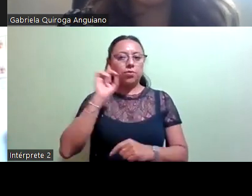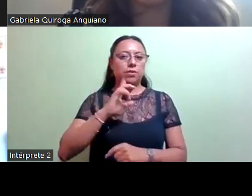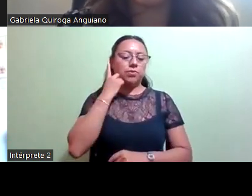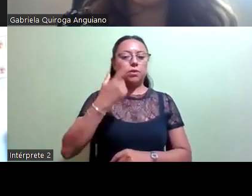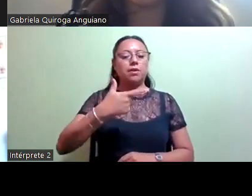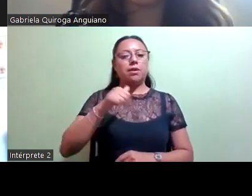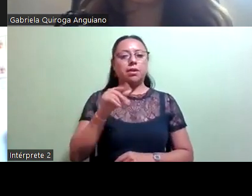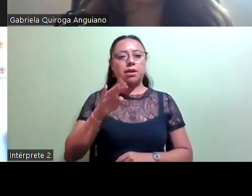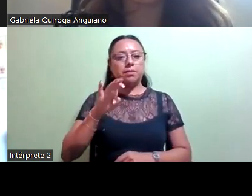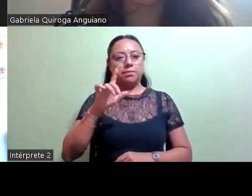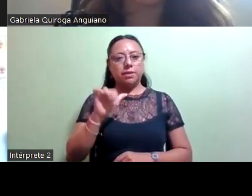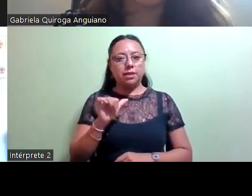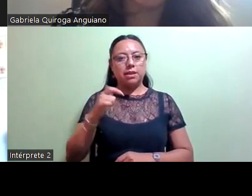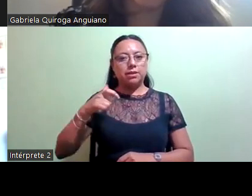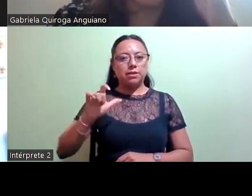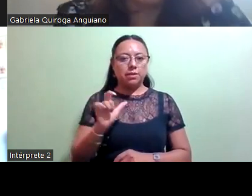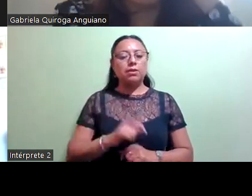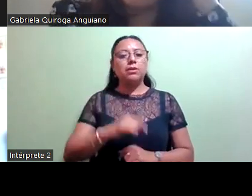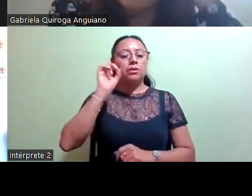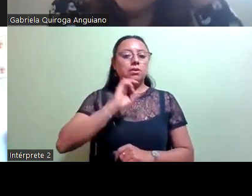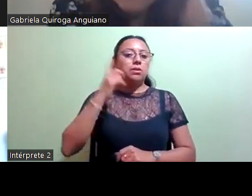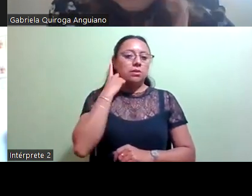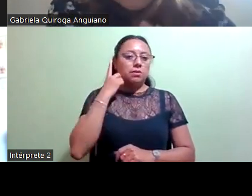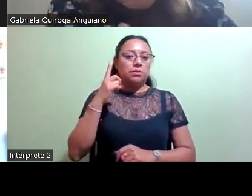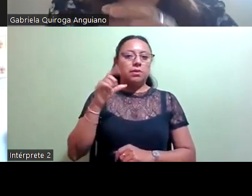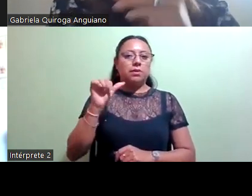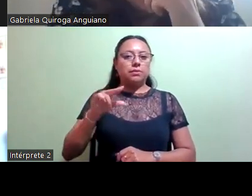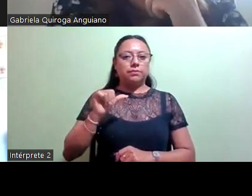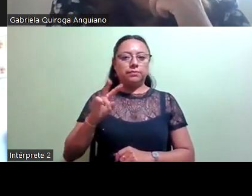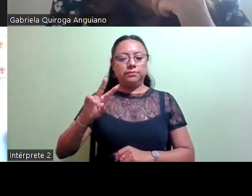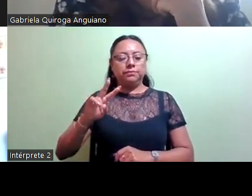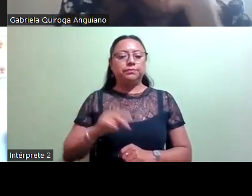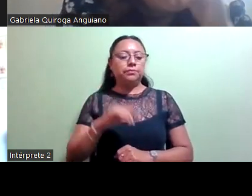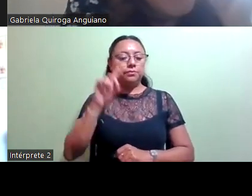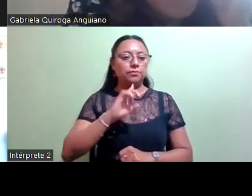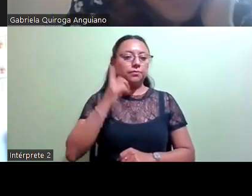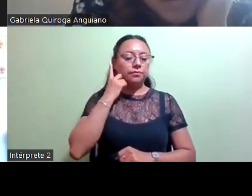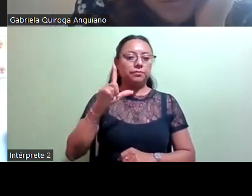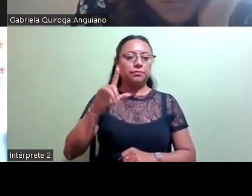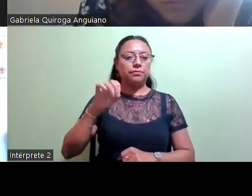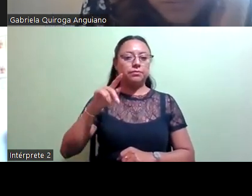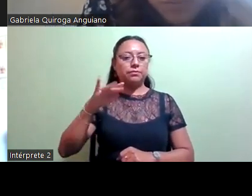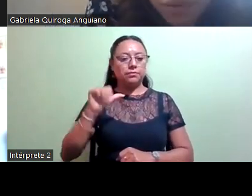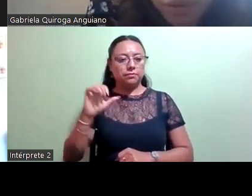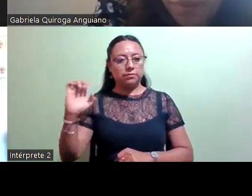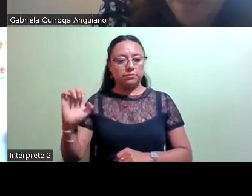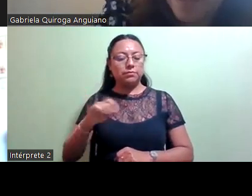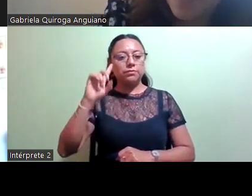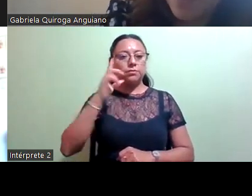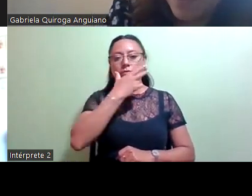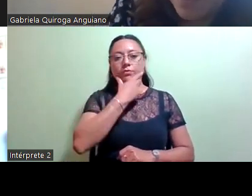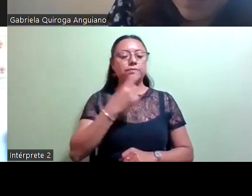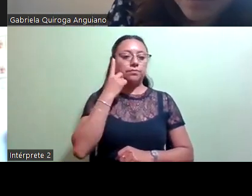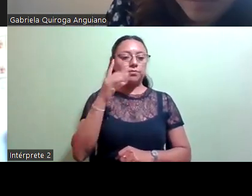la diputada Ana Villagrán, la diputada Leticia Estrada, el diputado Federico Doring, la diputada Alicia